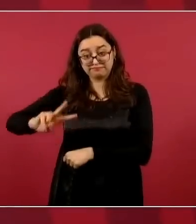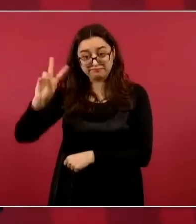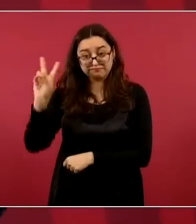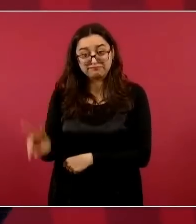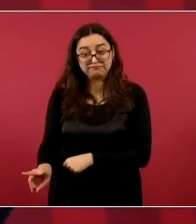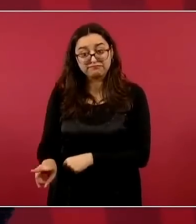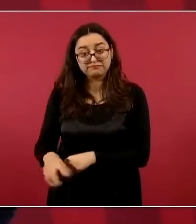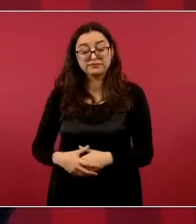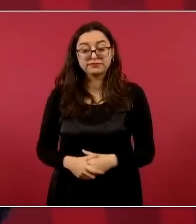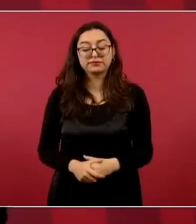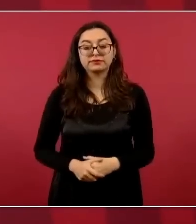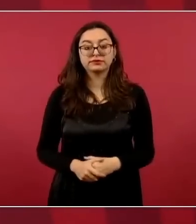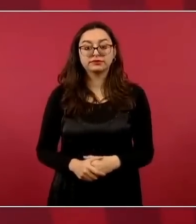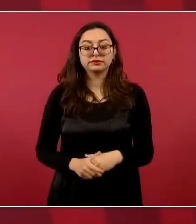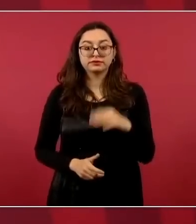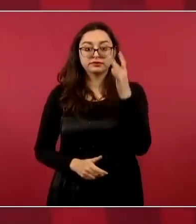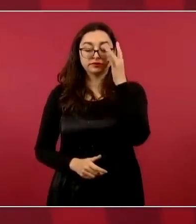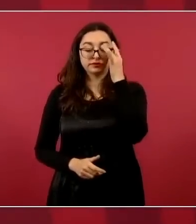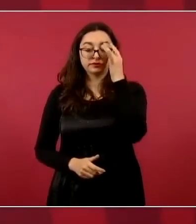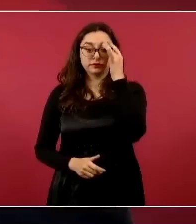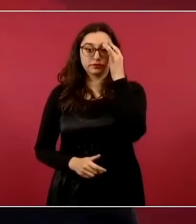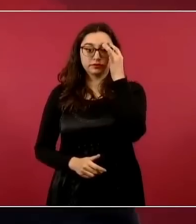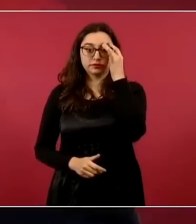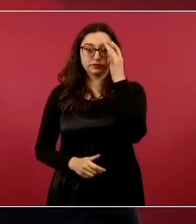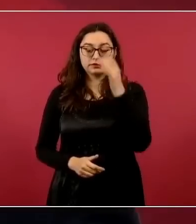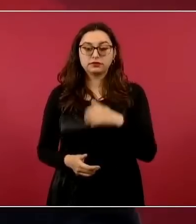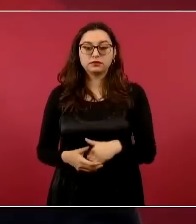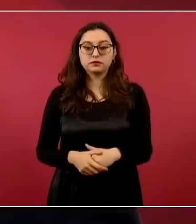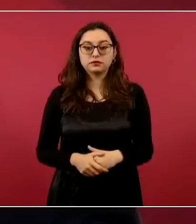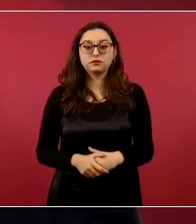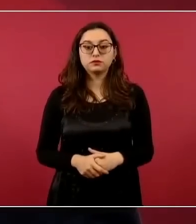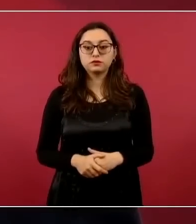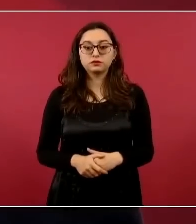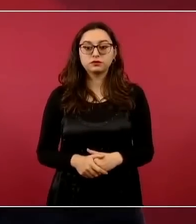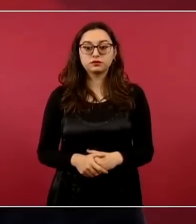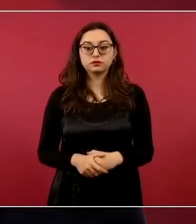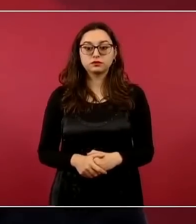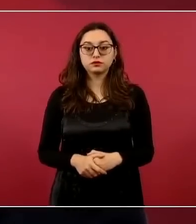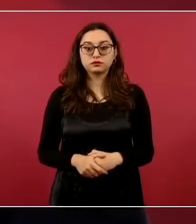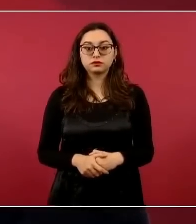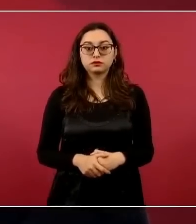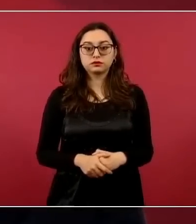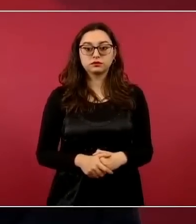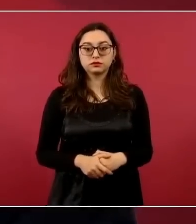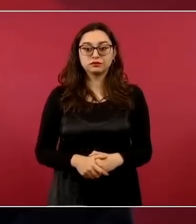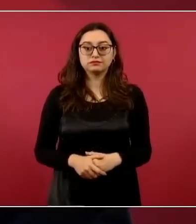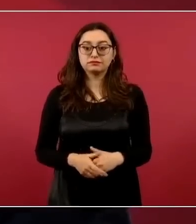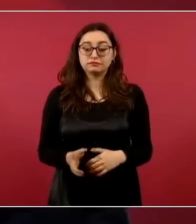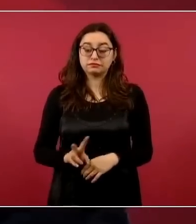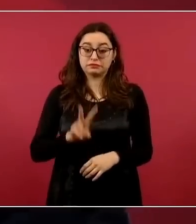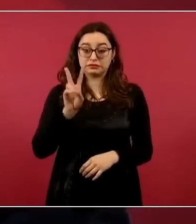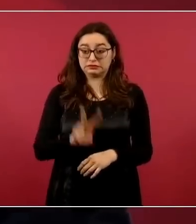lamentablemente, si lo vemos, los que han sido asesinados,